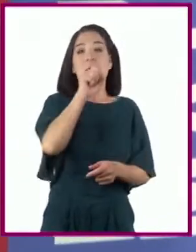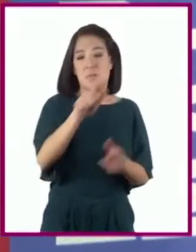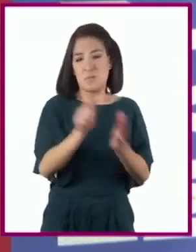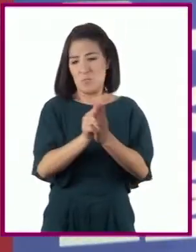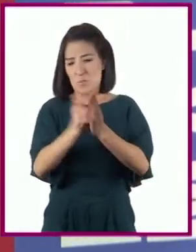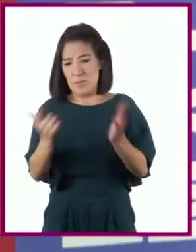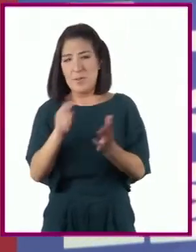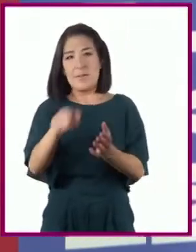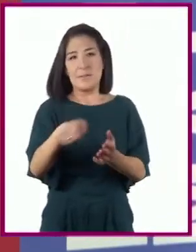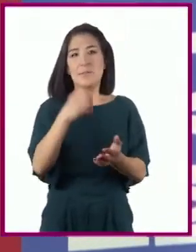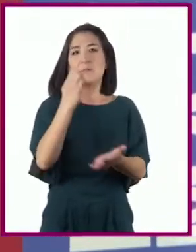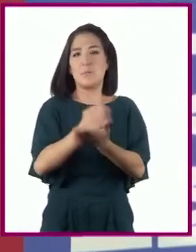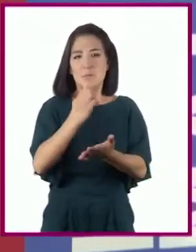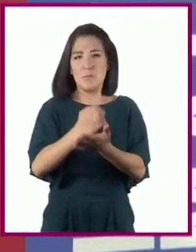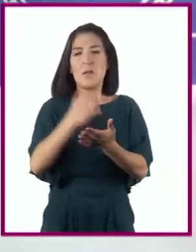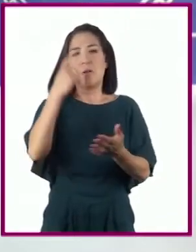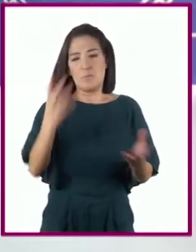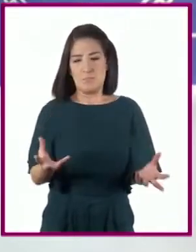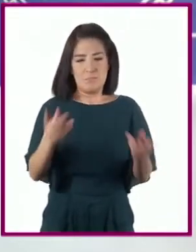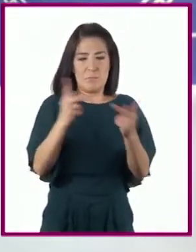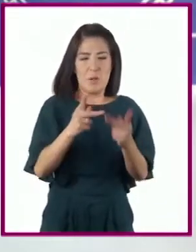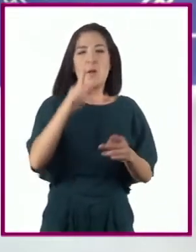ir complementando su conocimiento.